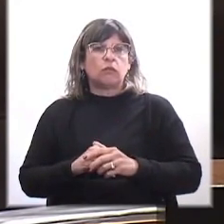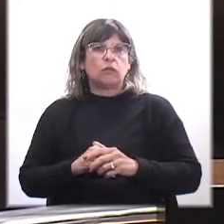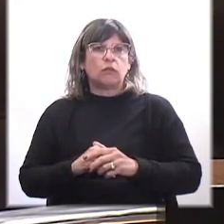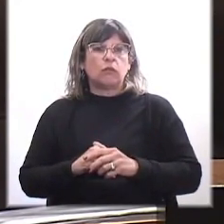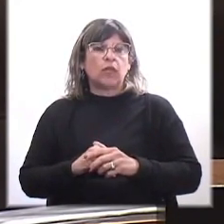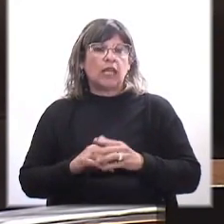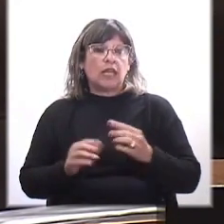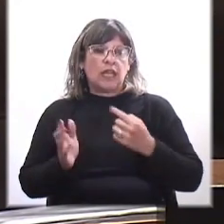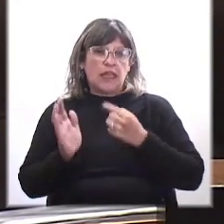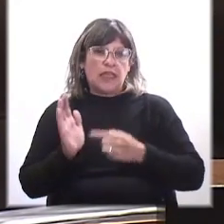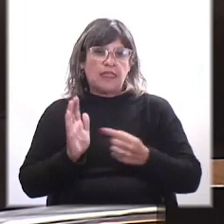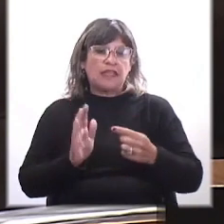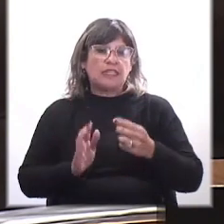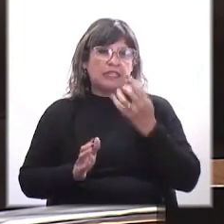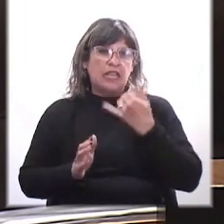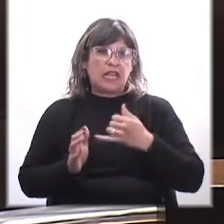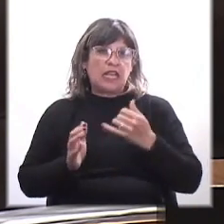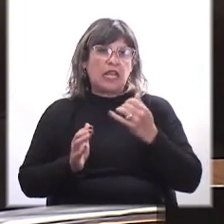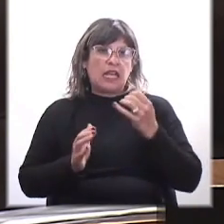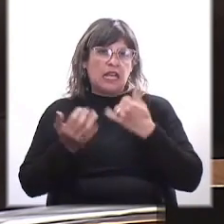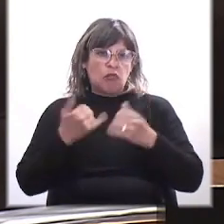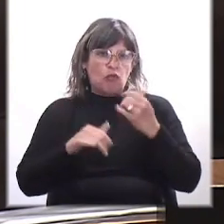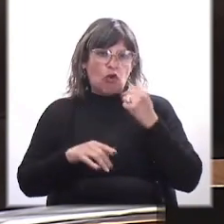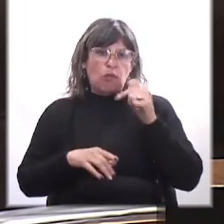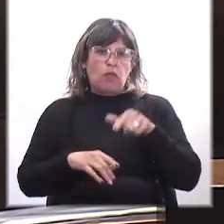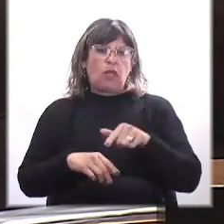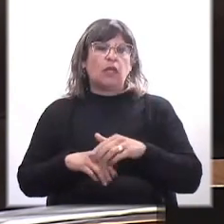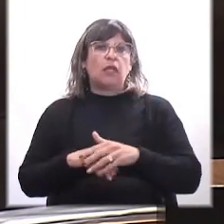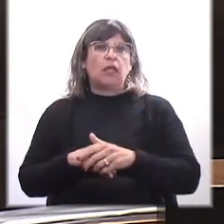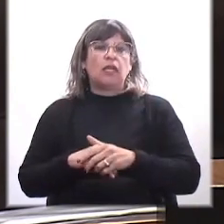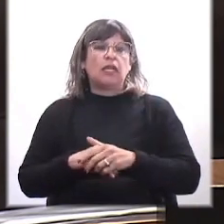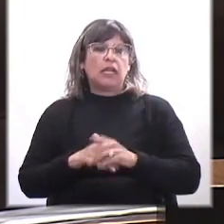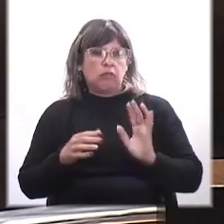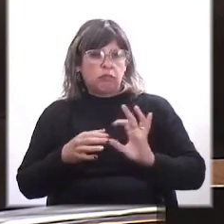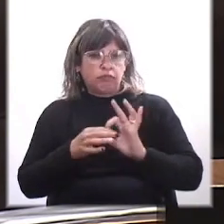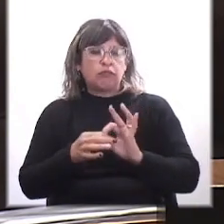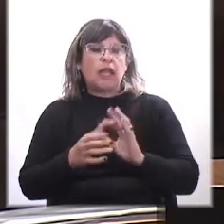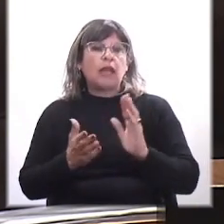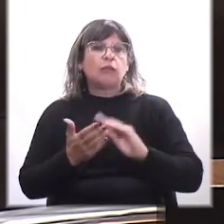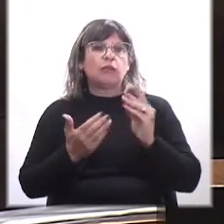el informe que acompaña el proyecto,